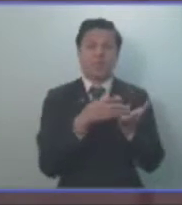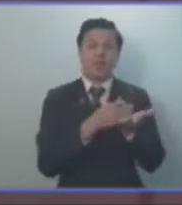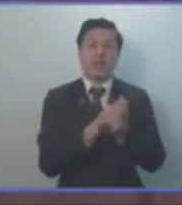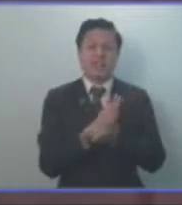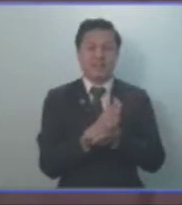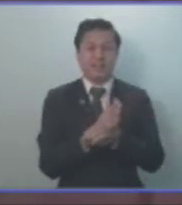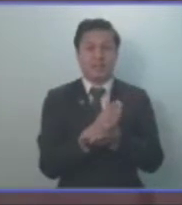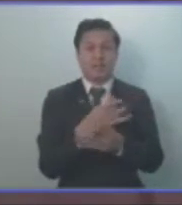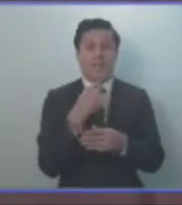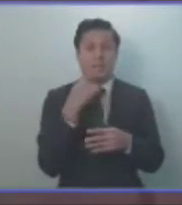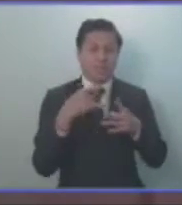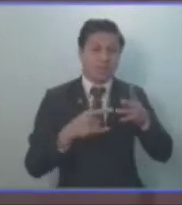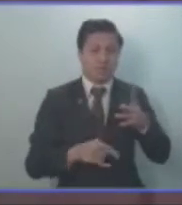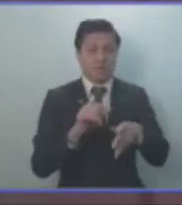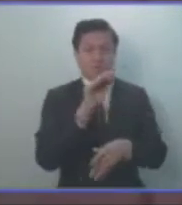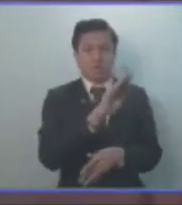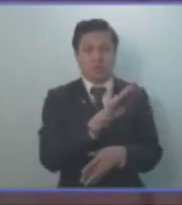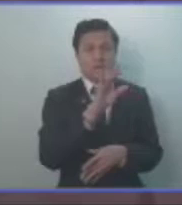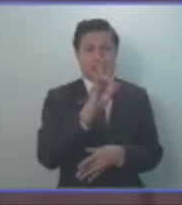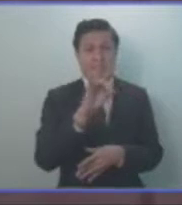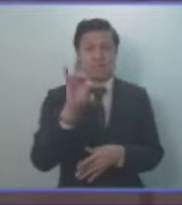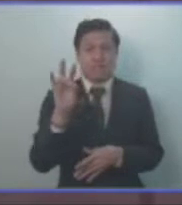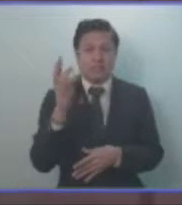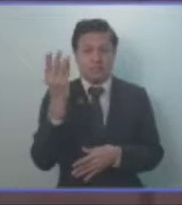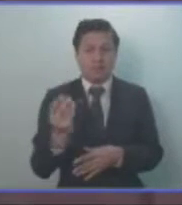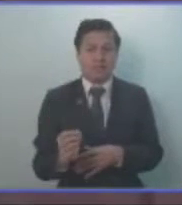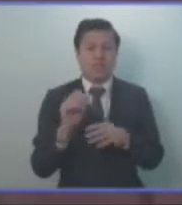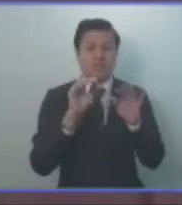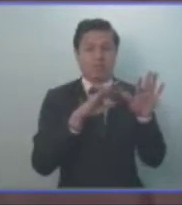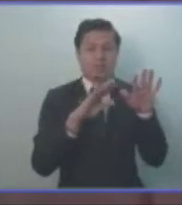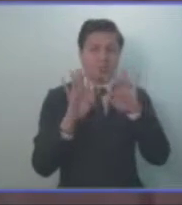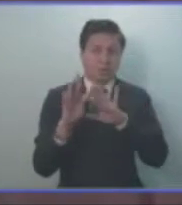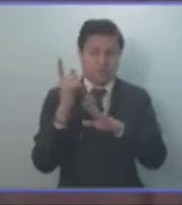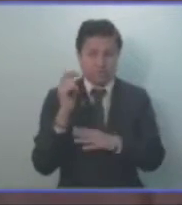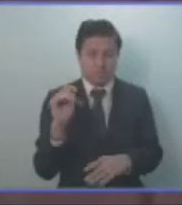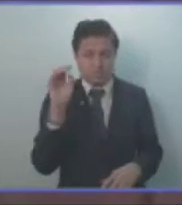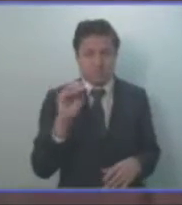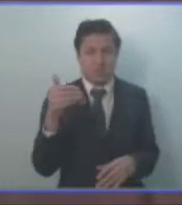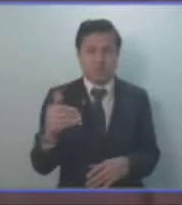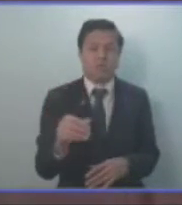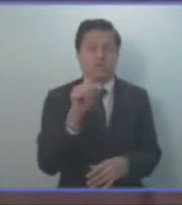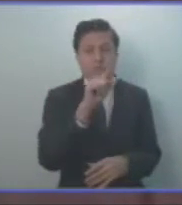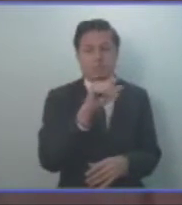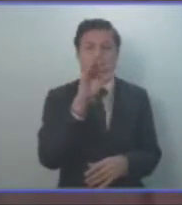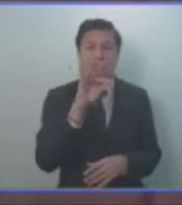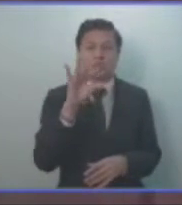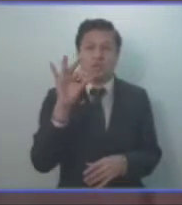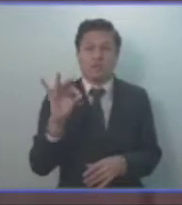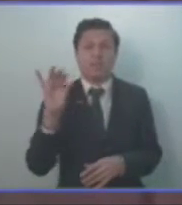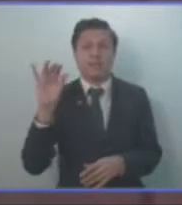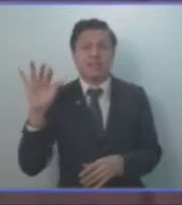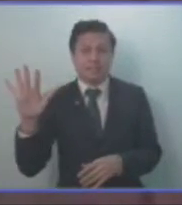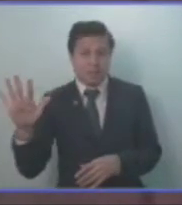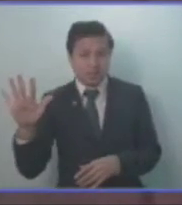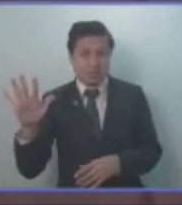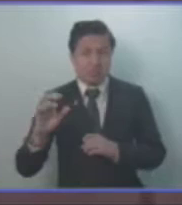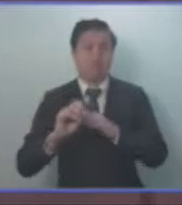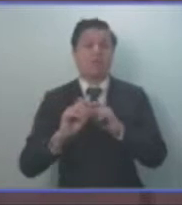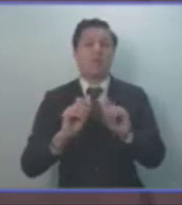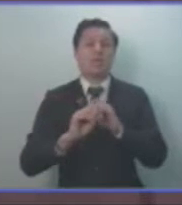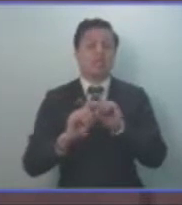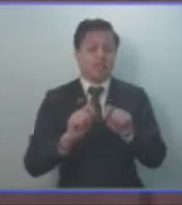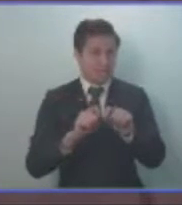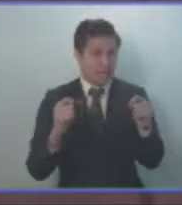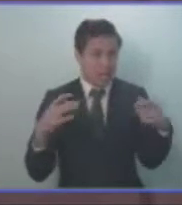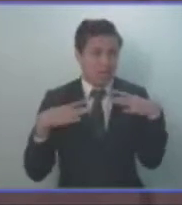decreto legislativo número 477 de fecha 19 del mes de octubre del año de 1995, publicado en el Diario